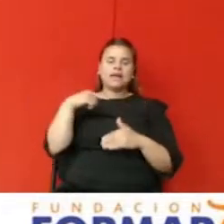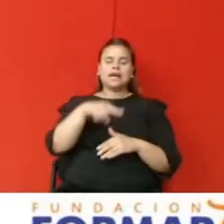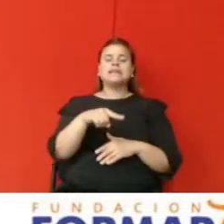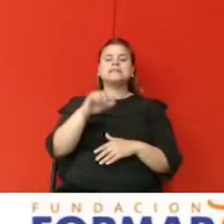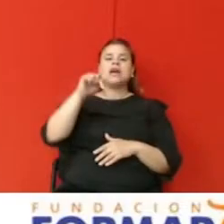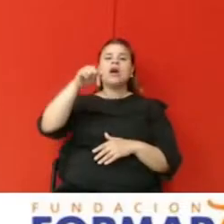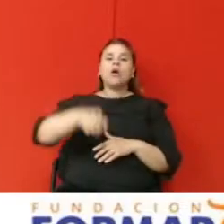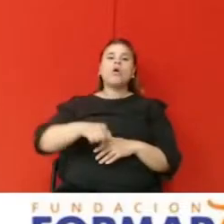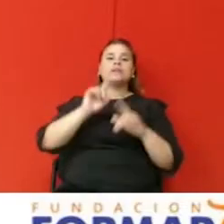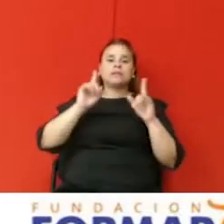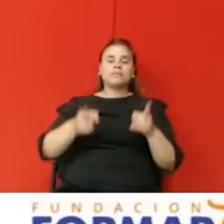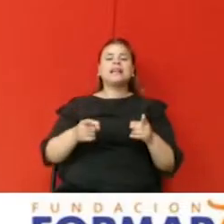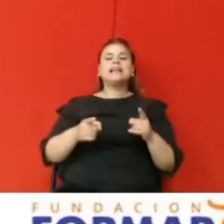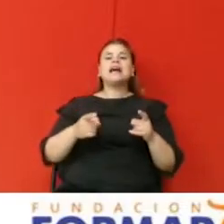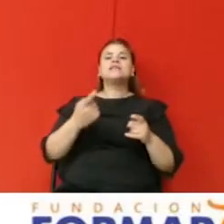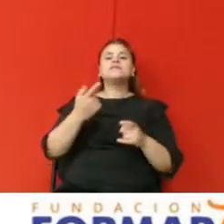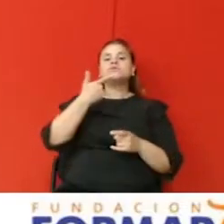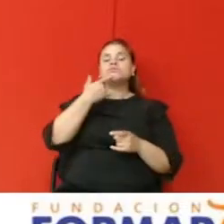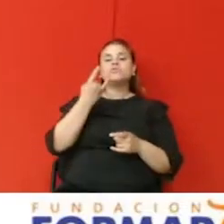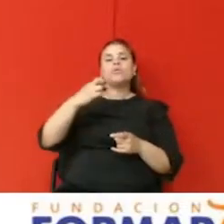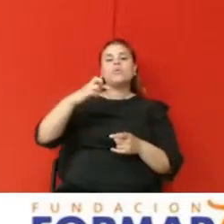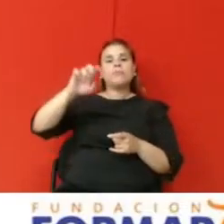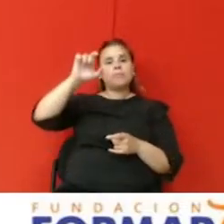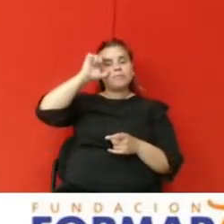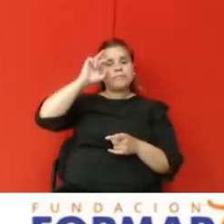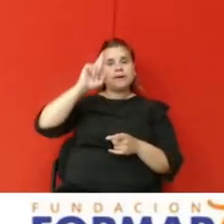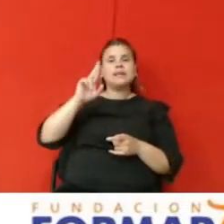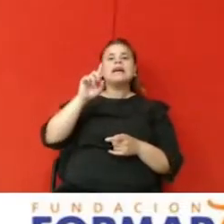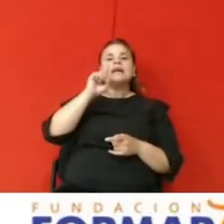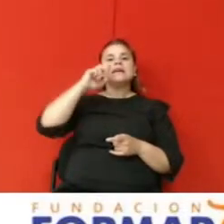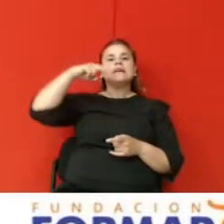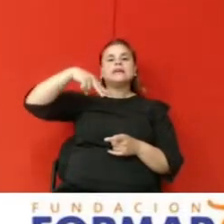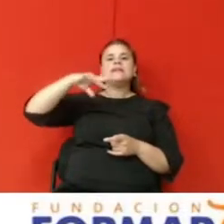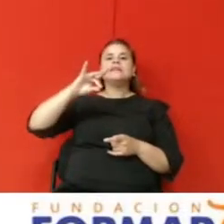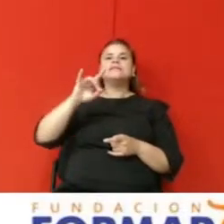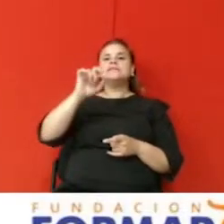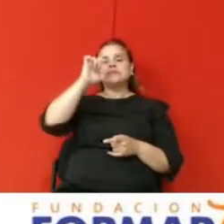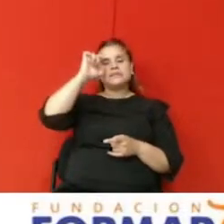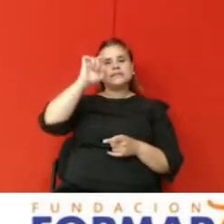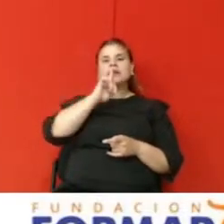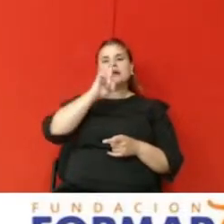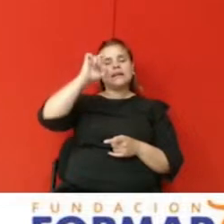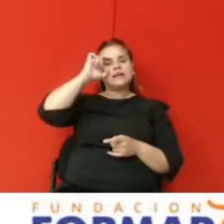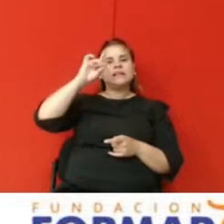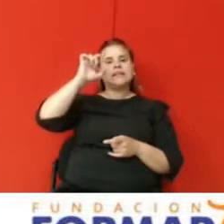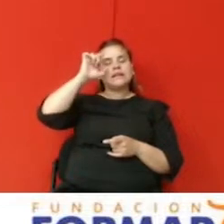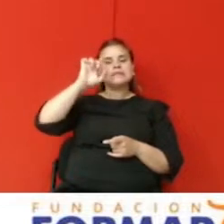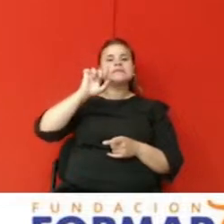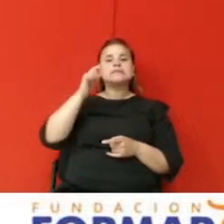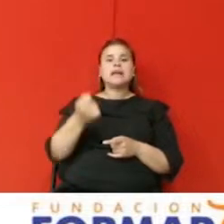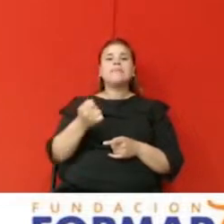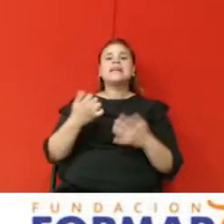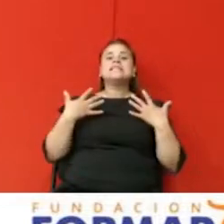de la Superintendencia de Salud. Puse que la mayoría de las obras sociales nacionales, provinciales